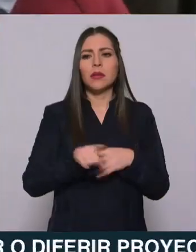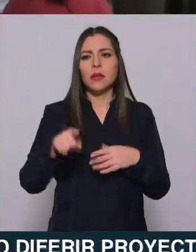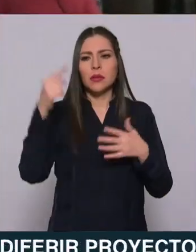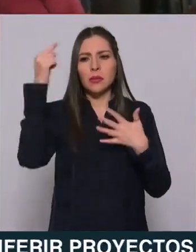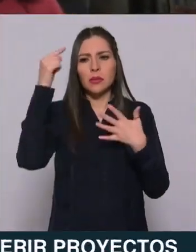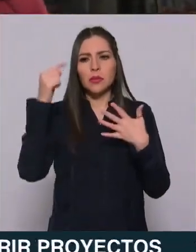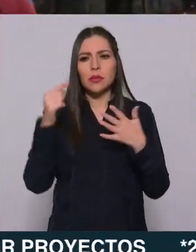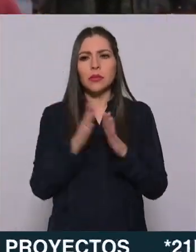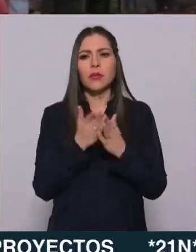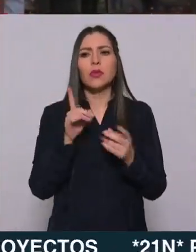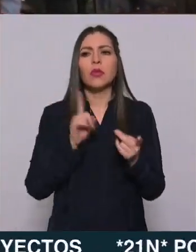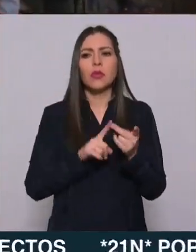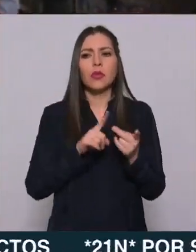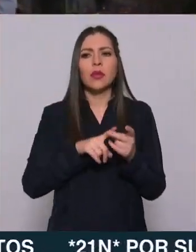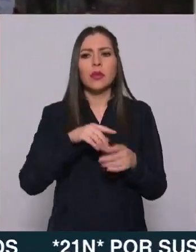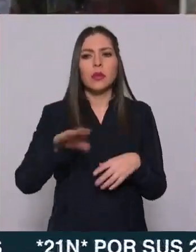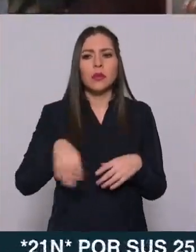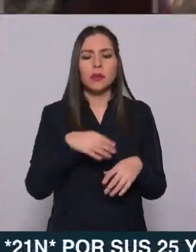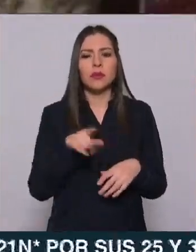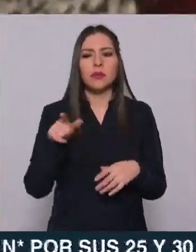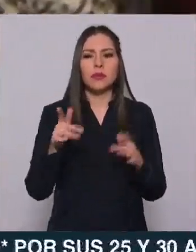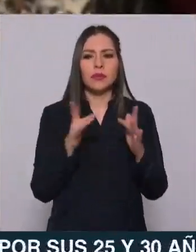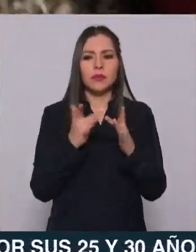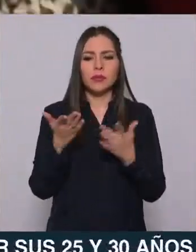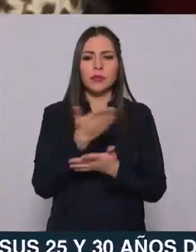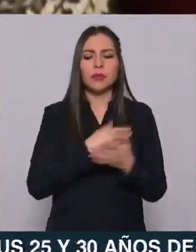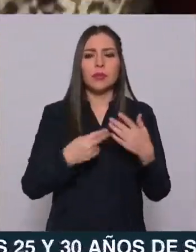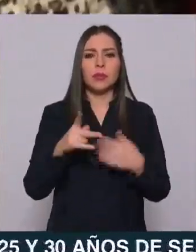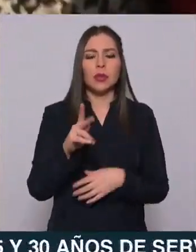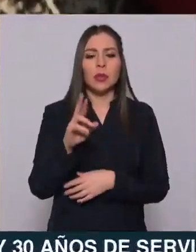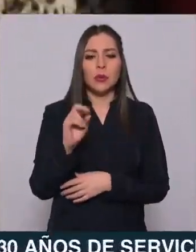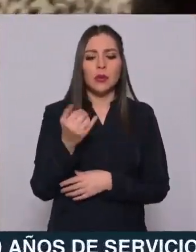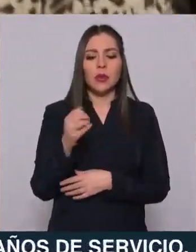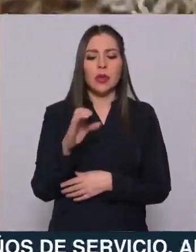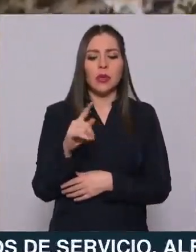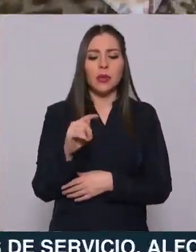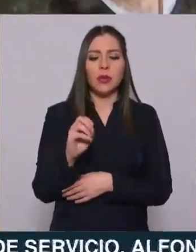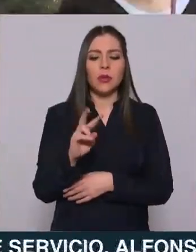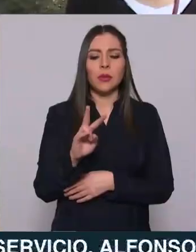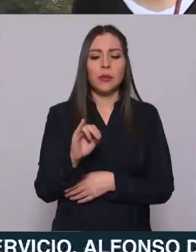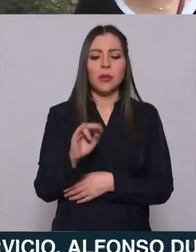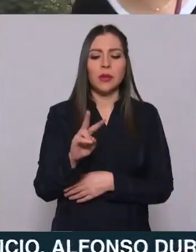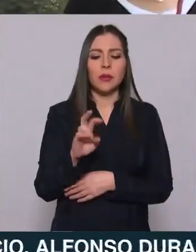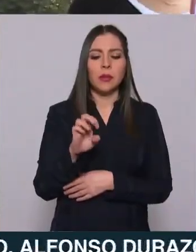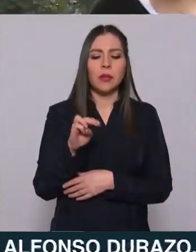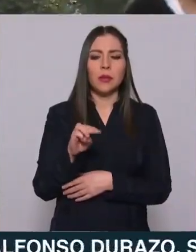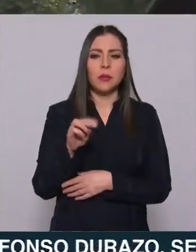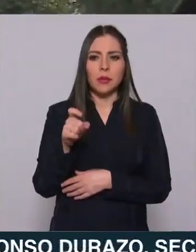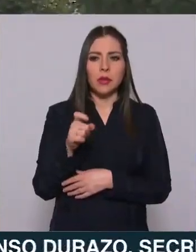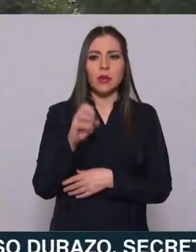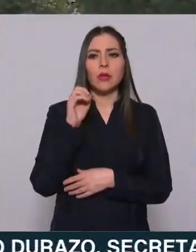Sí, la guía está en nuestras redes sociales, en Proyecto Vive MX, o en nuestra página, en